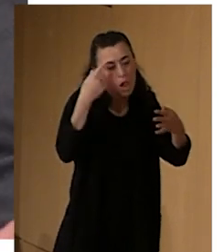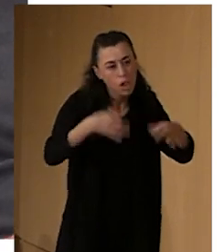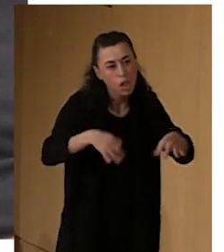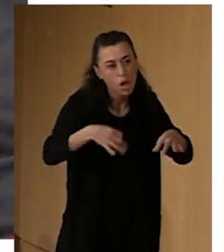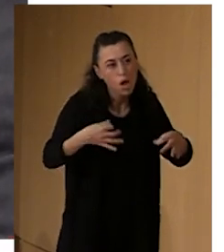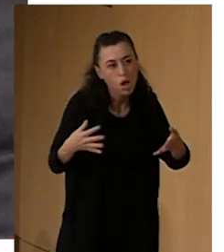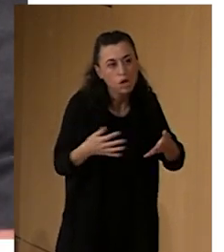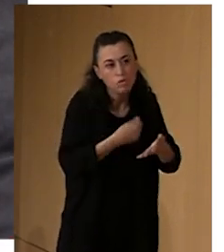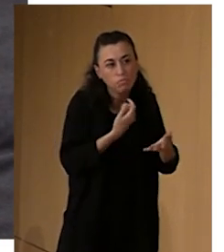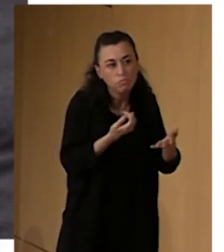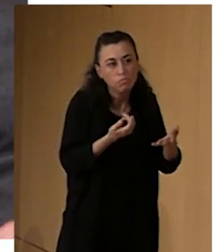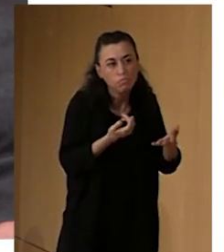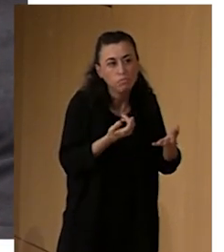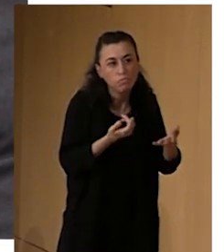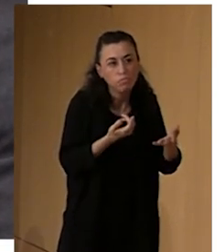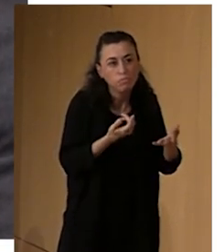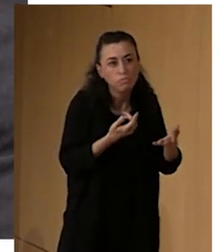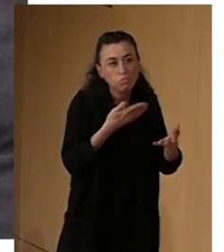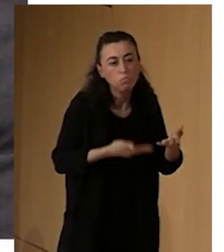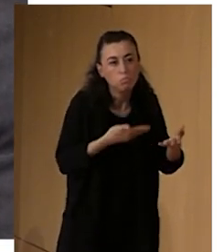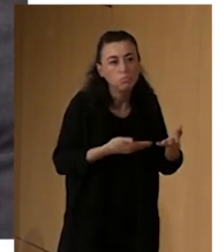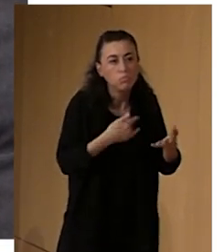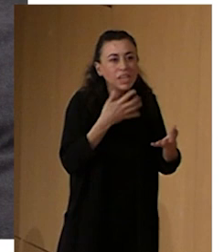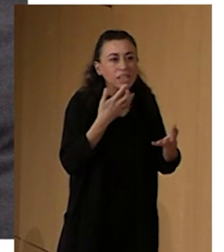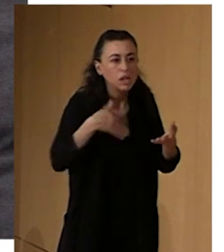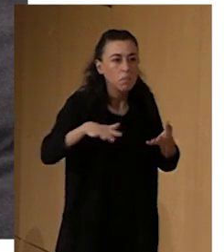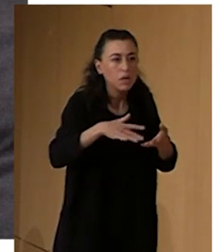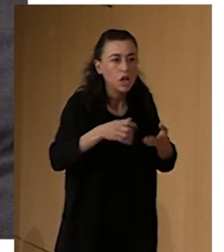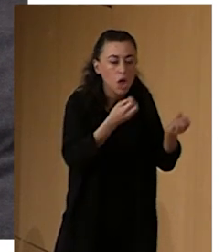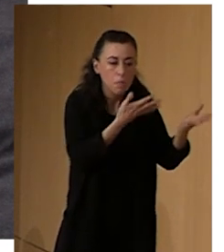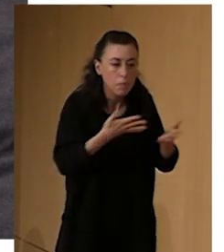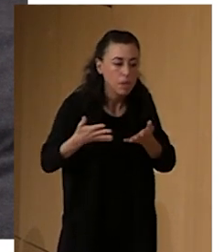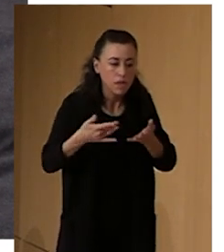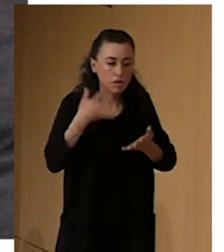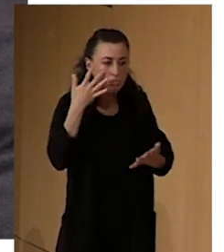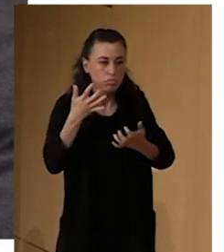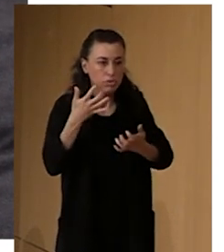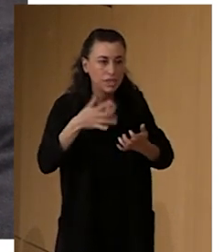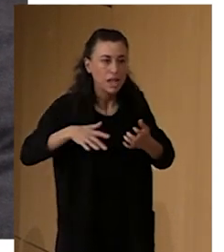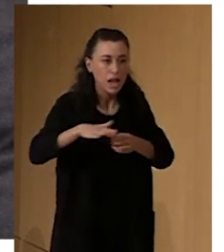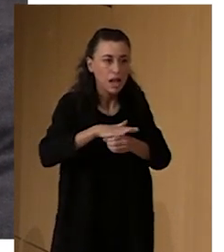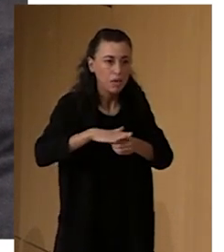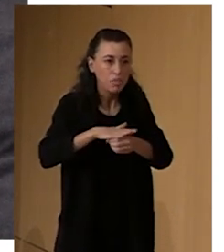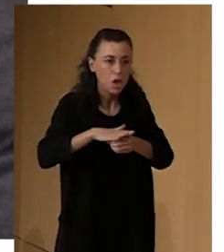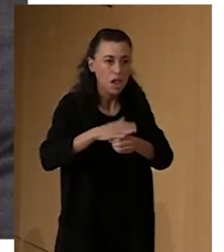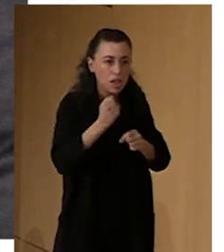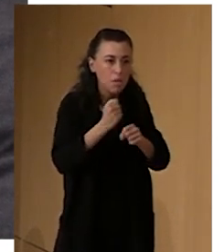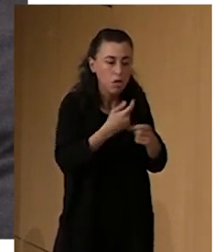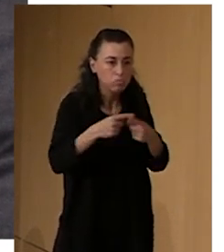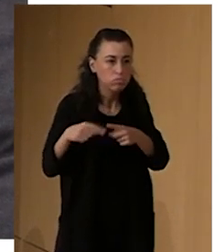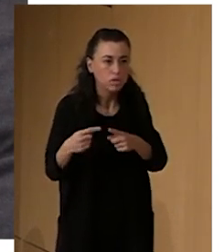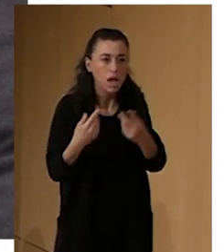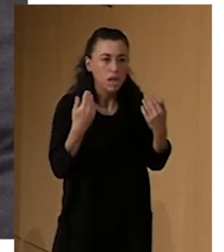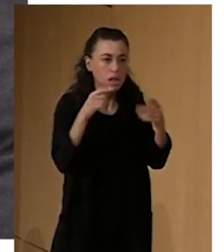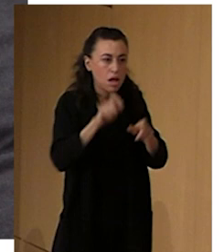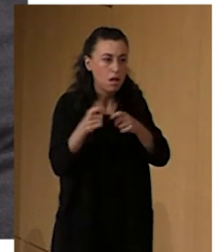donde las diferentes personas nos dan la bienvenida y donde se nota que los responsables de los distintos ámbitos de trabajo los distintos responsables en el Museo somos un